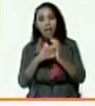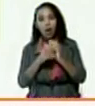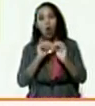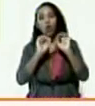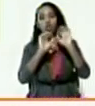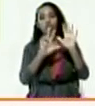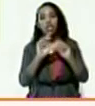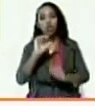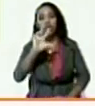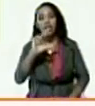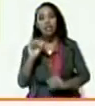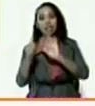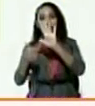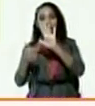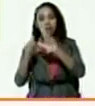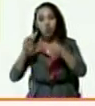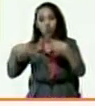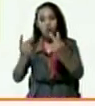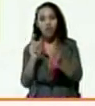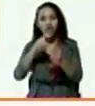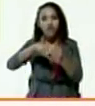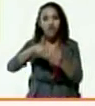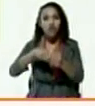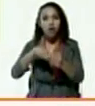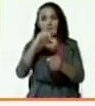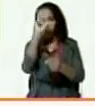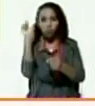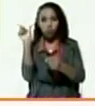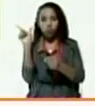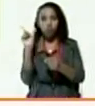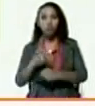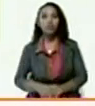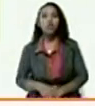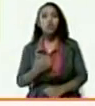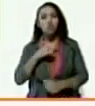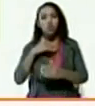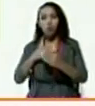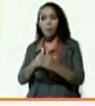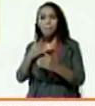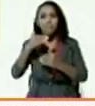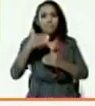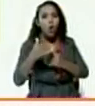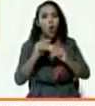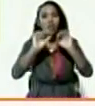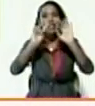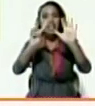1.174.836 nuevos inscritos. Nosotros ya pasamos los